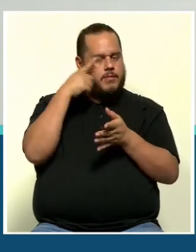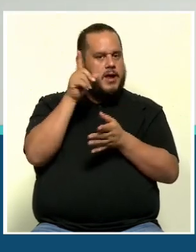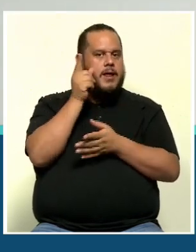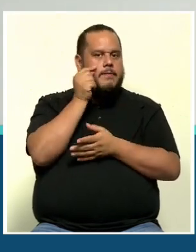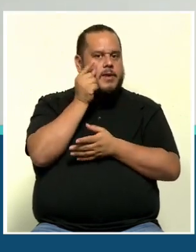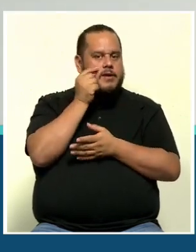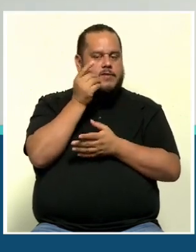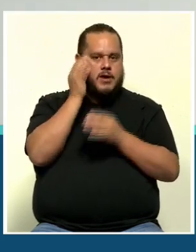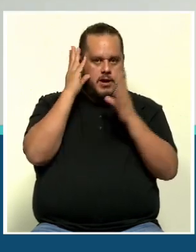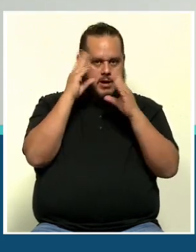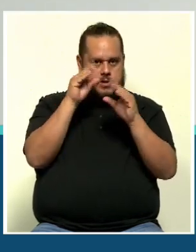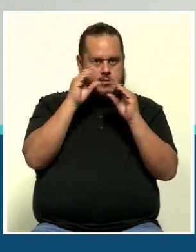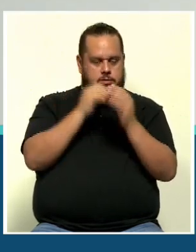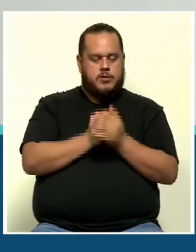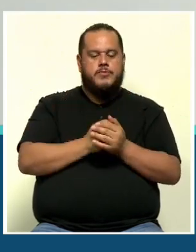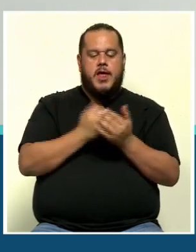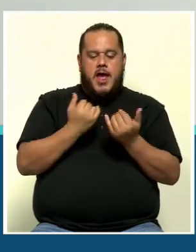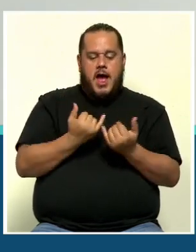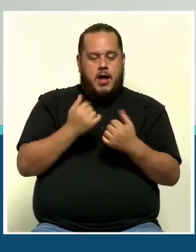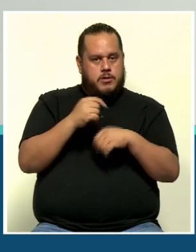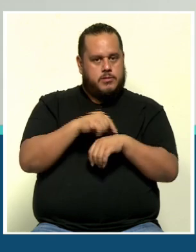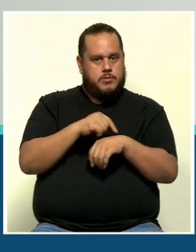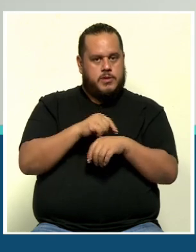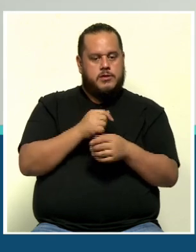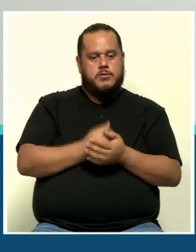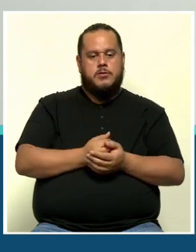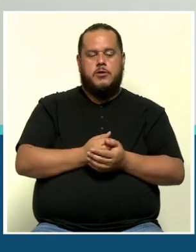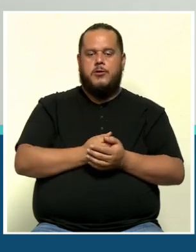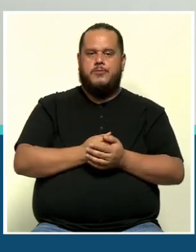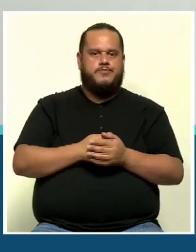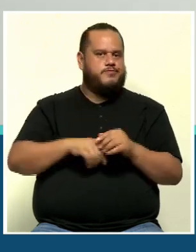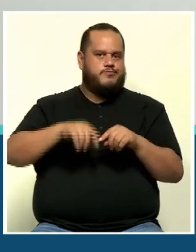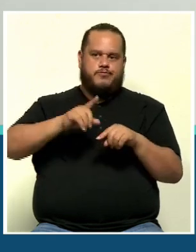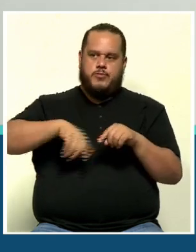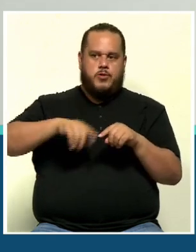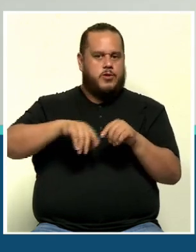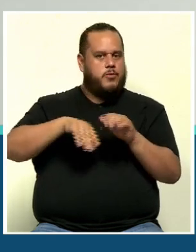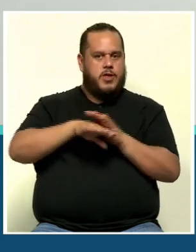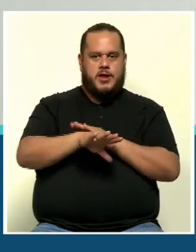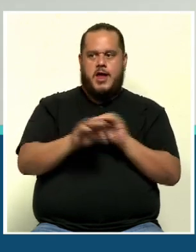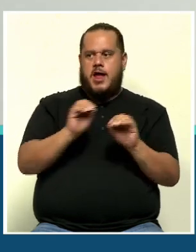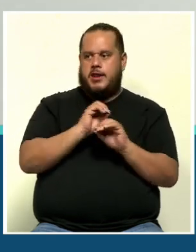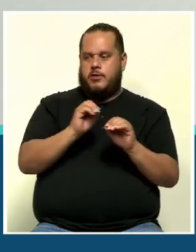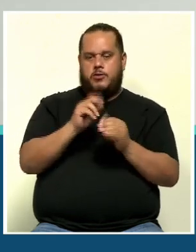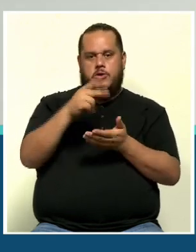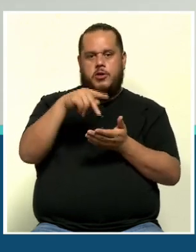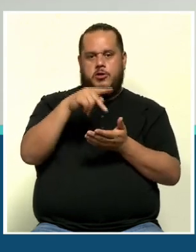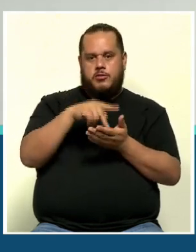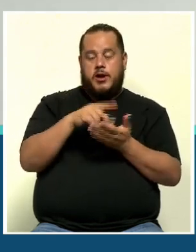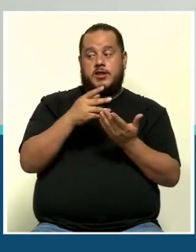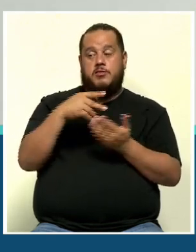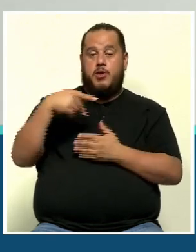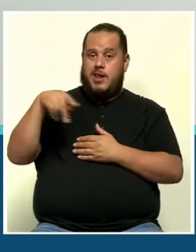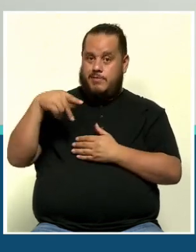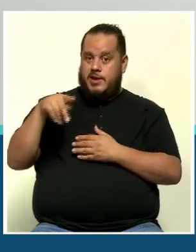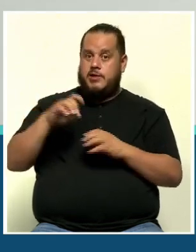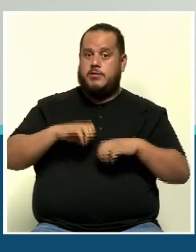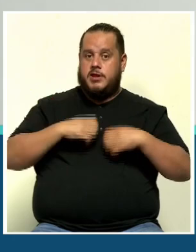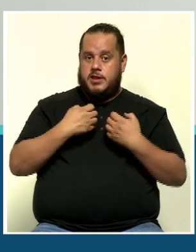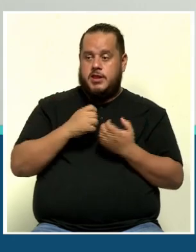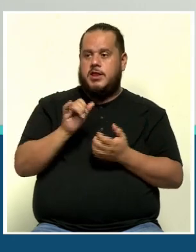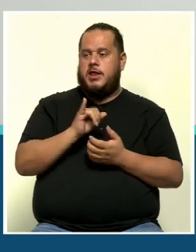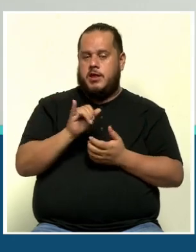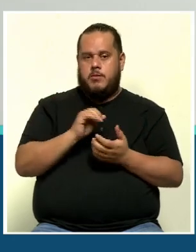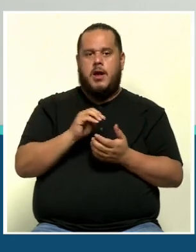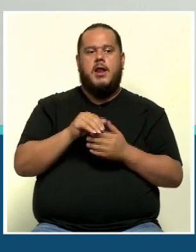verificar la información. En este momento no es posible ingresar a la zona de los cráteres por el riesgo que existe, y a la vez llamamos